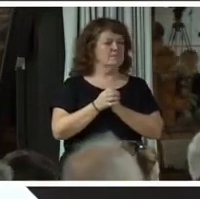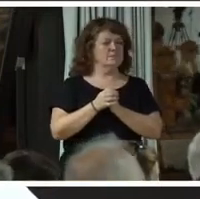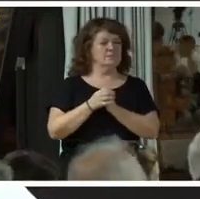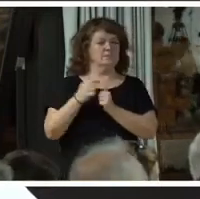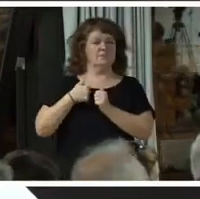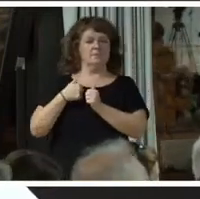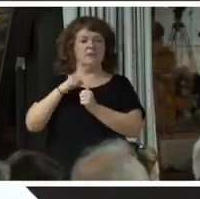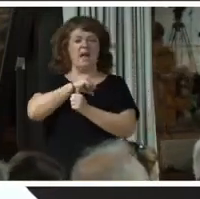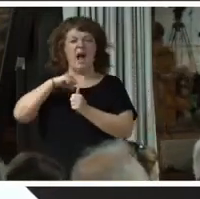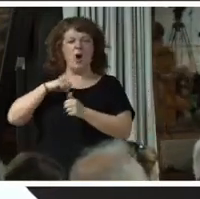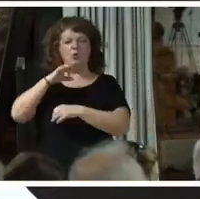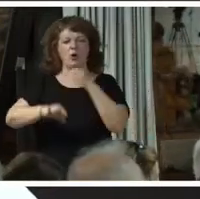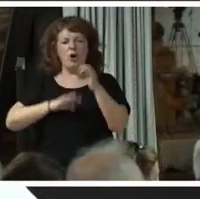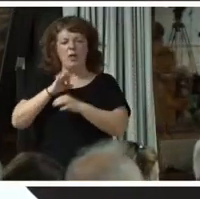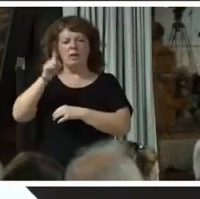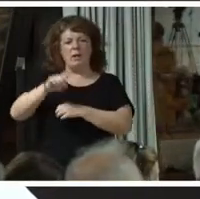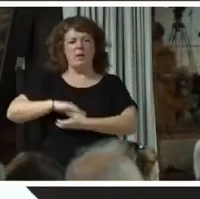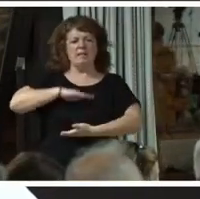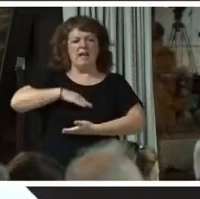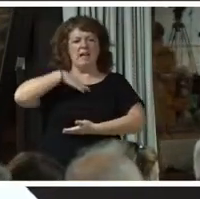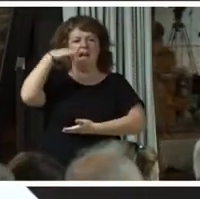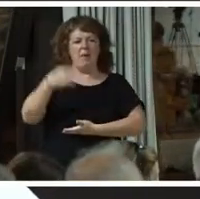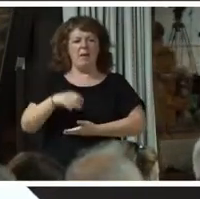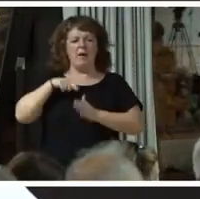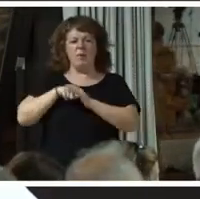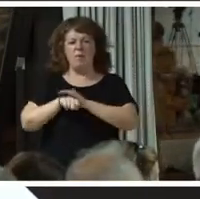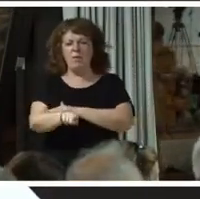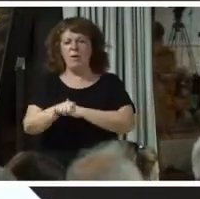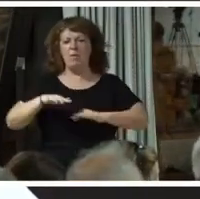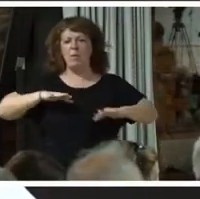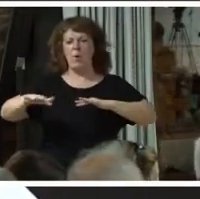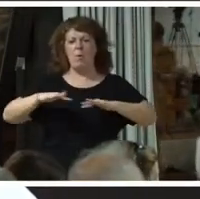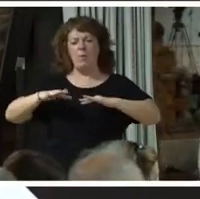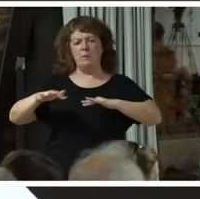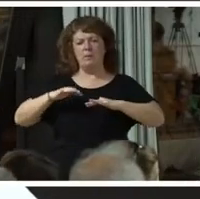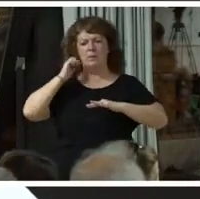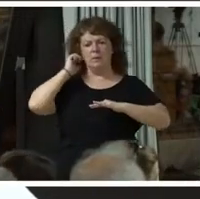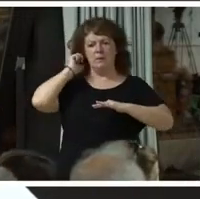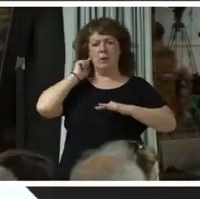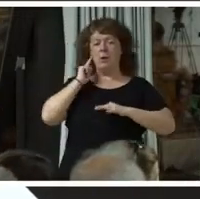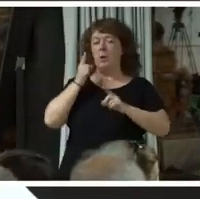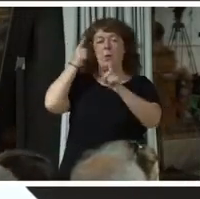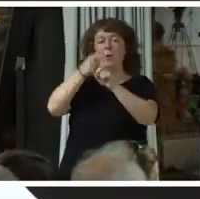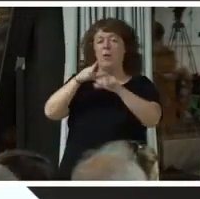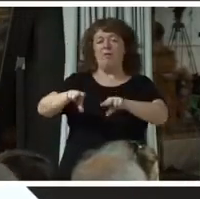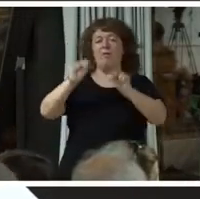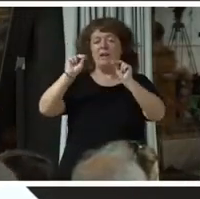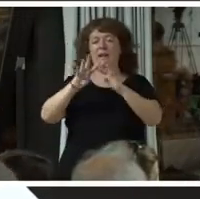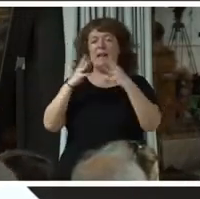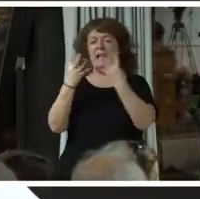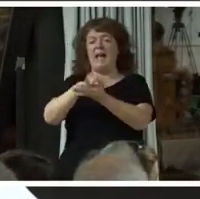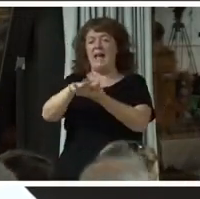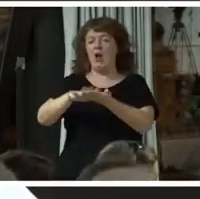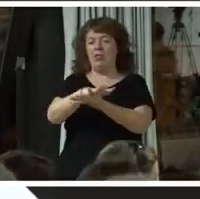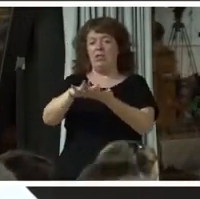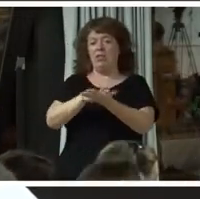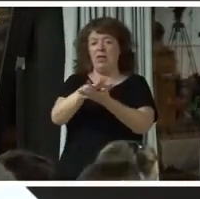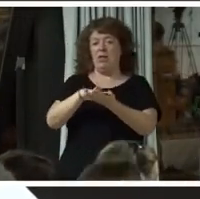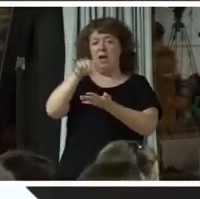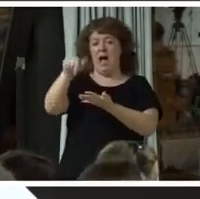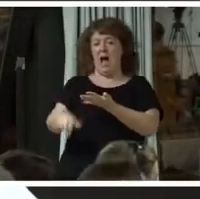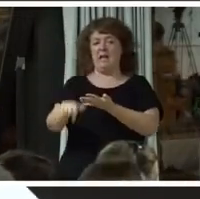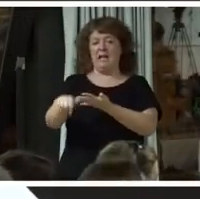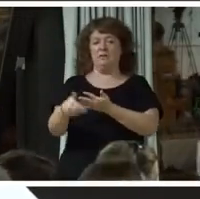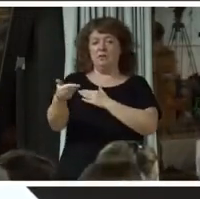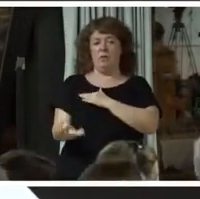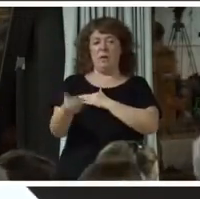autoorganización y el ser capaces de darle profundidad al movimiento por el fin del genocidio es fundamental en este